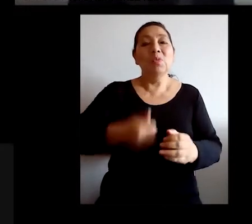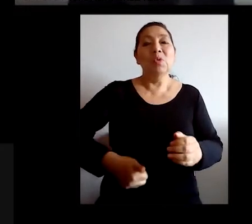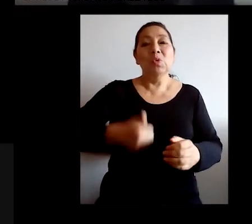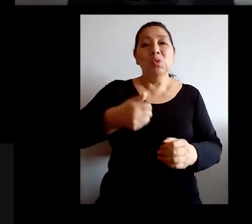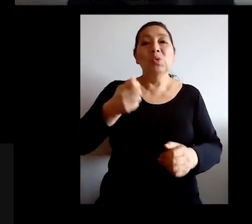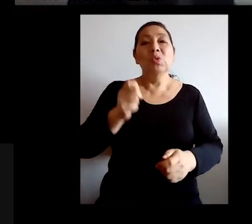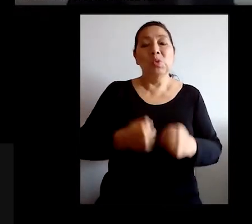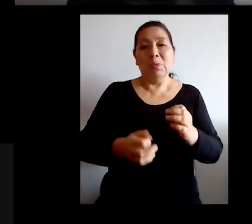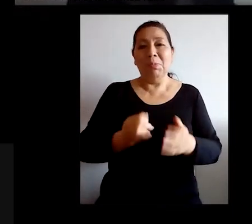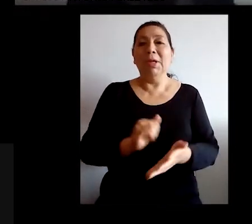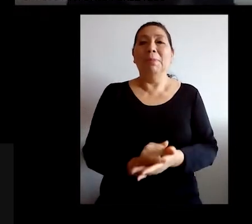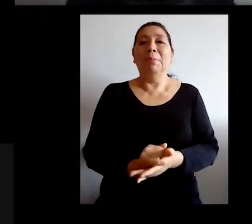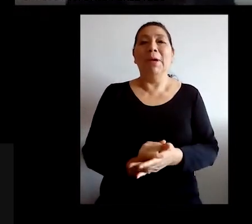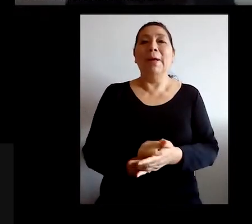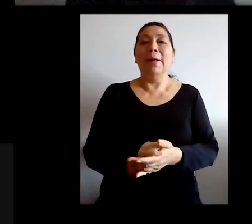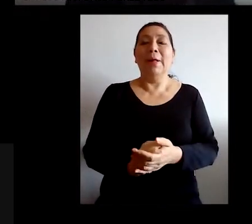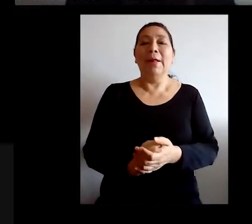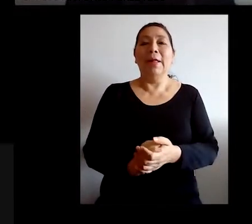Suprema.